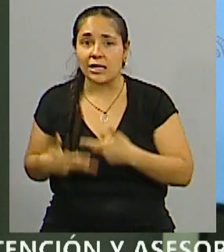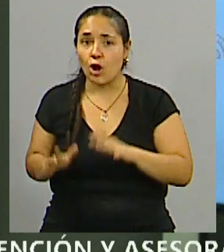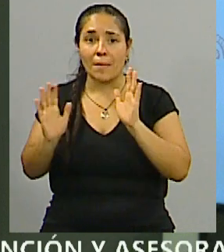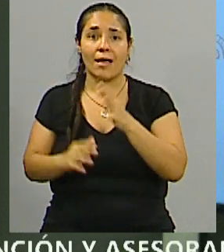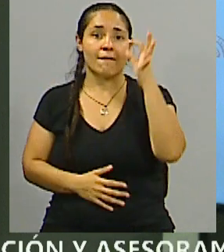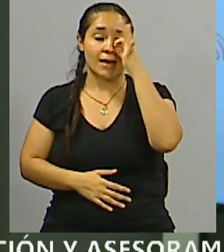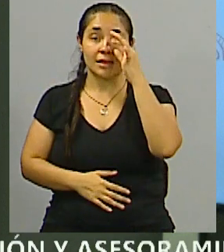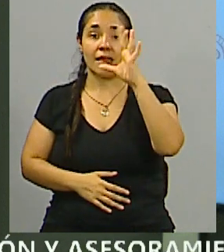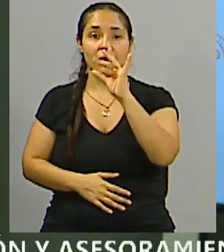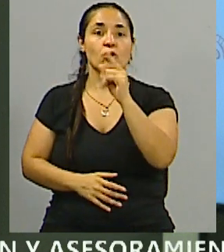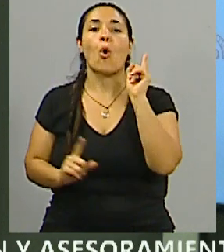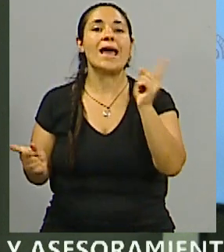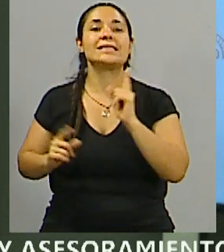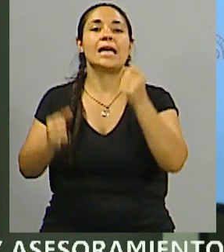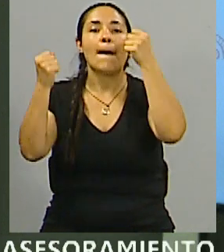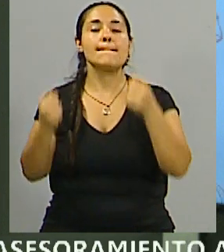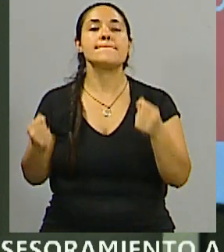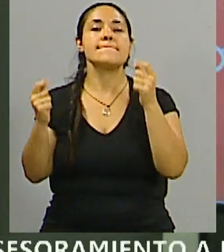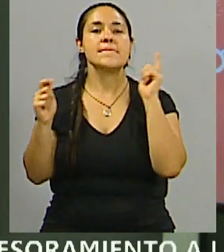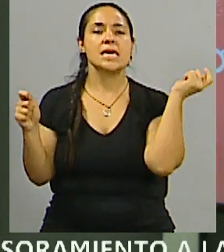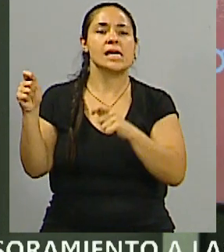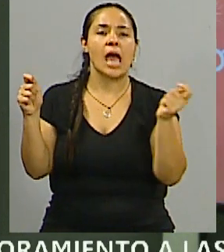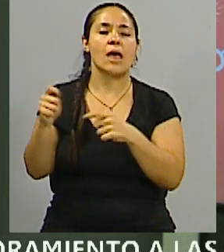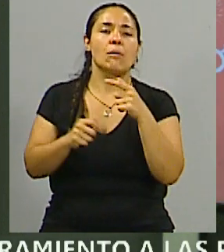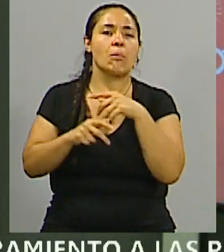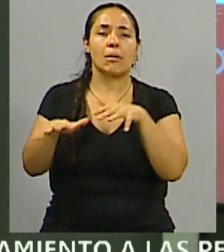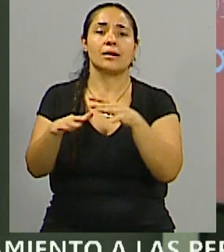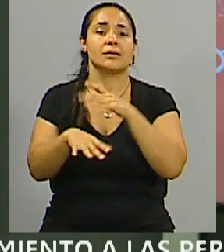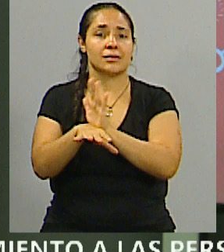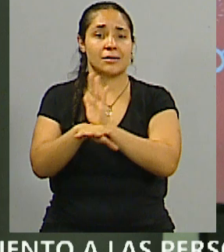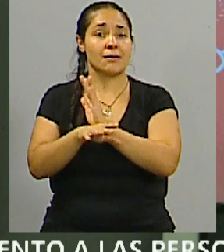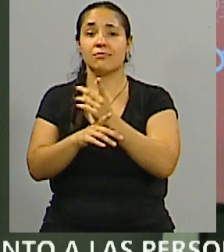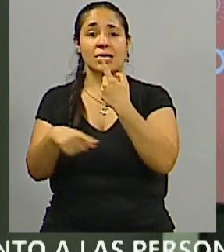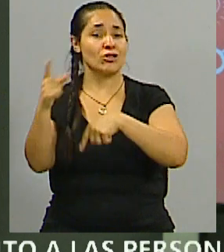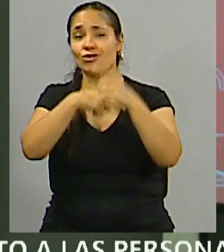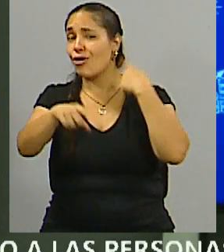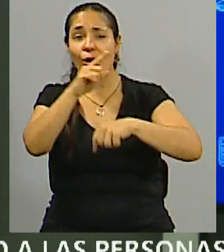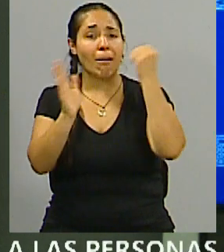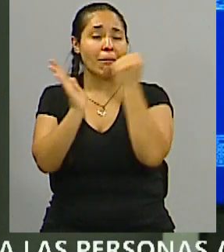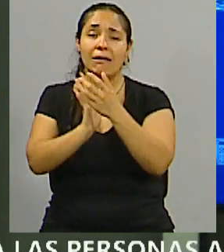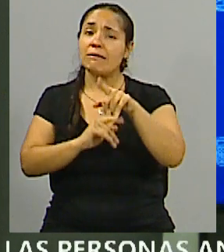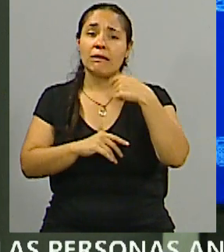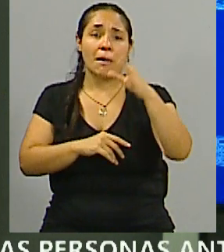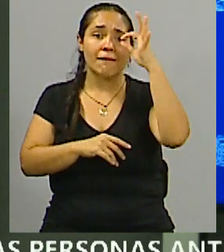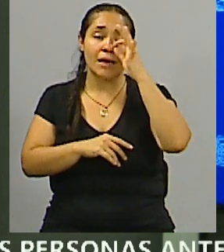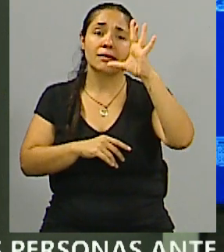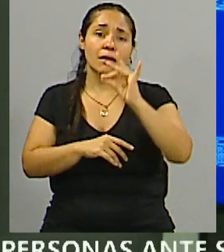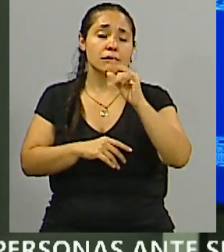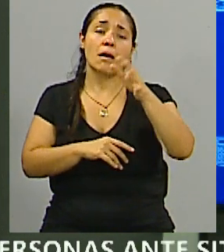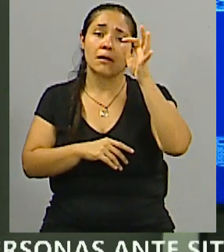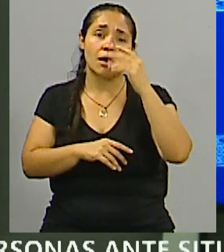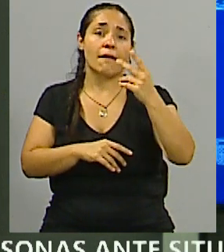20 de diciembre no hubo un piquete en la ciudad de Buenos Aires. Lo que hubo fue la histórica marcha de todos los 20 de diciembre,